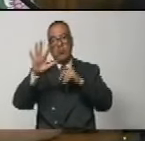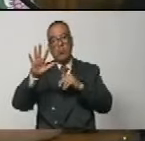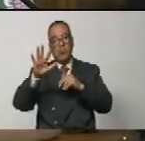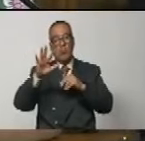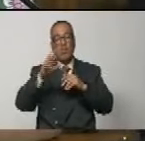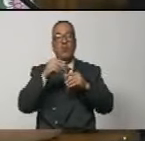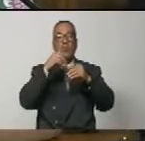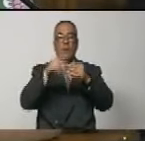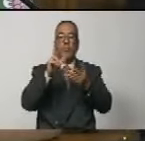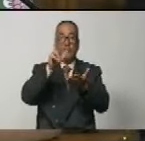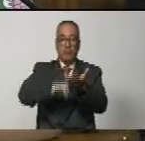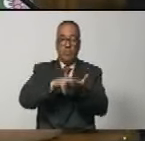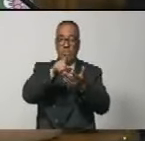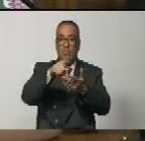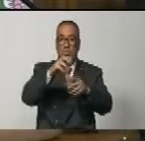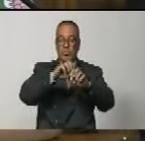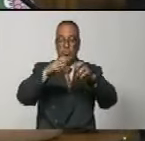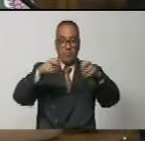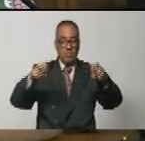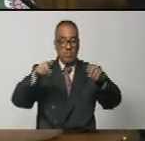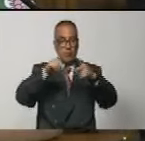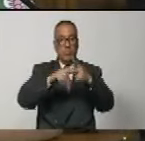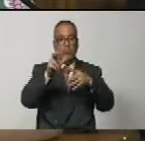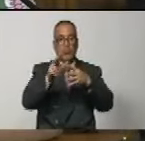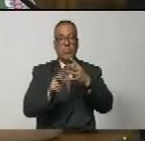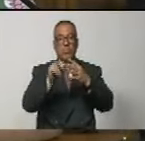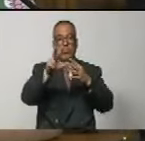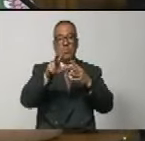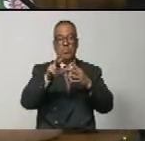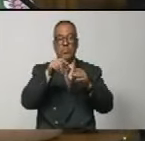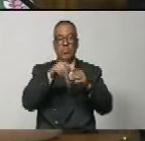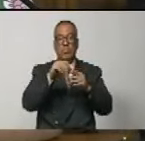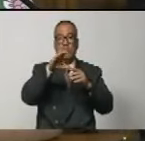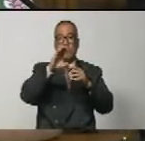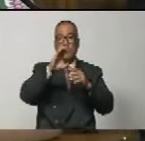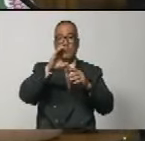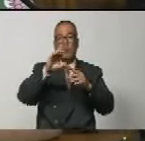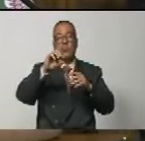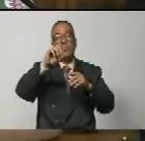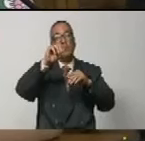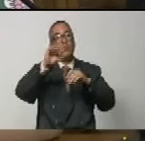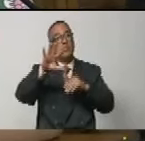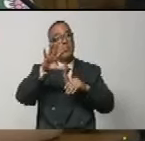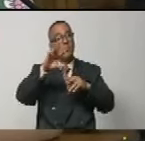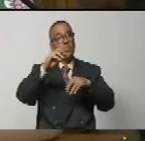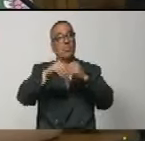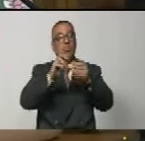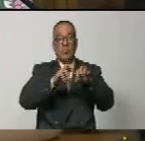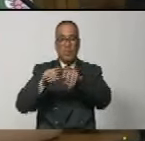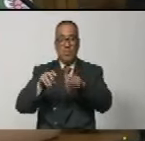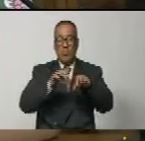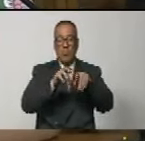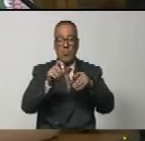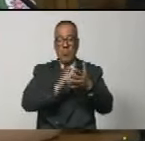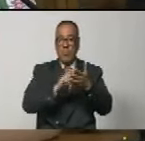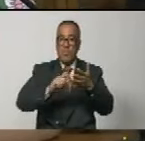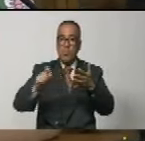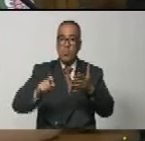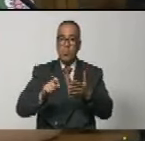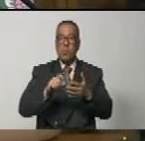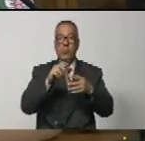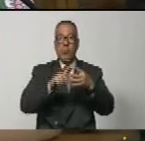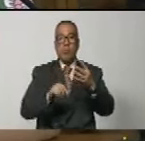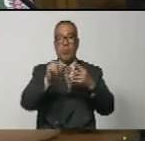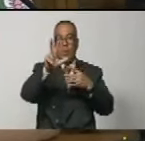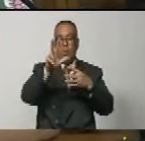245. Se sugiere aprobar sin modificación la sección tercera correspondiente al capítulo quinto, la cual queda redactada en los siguientes términos.